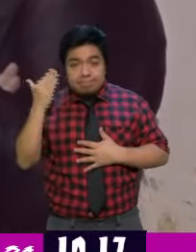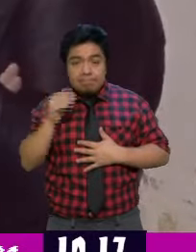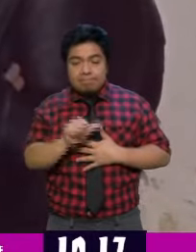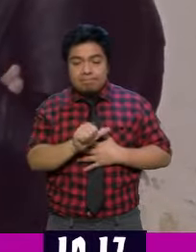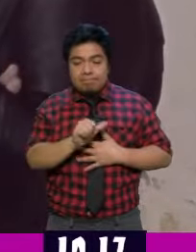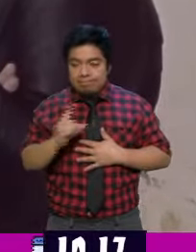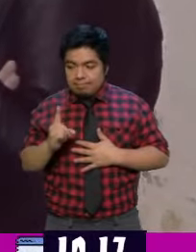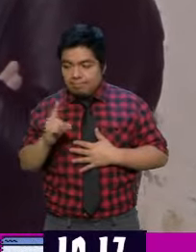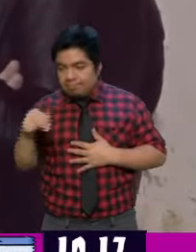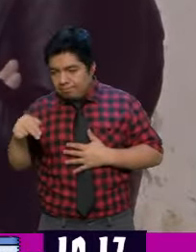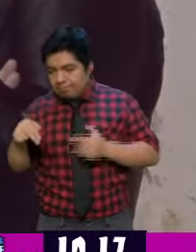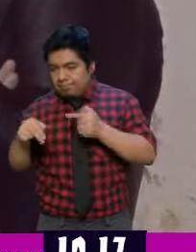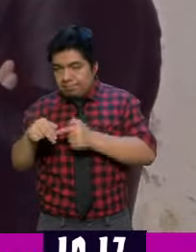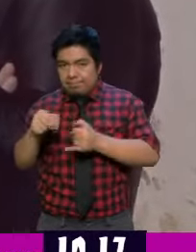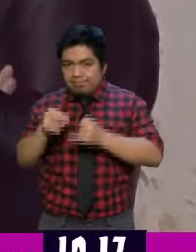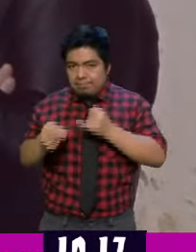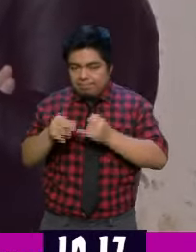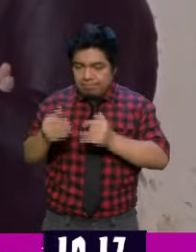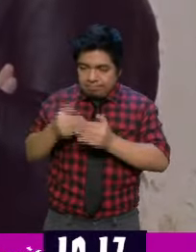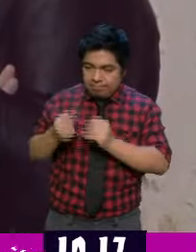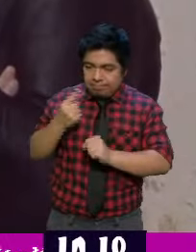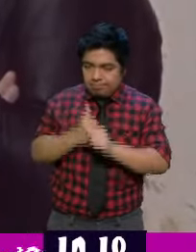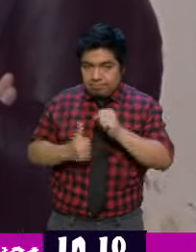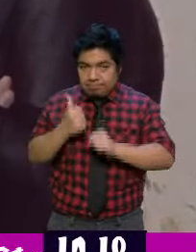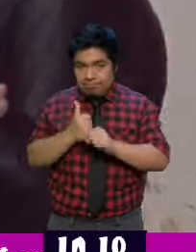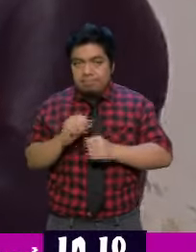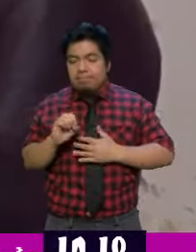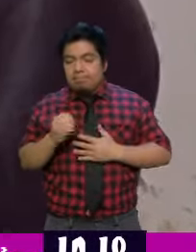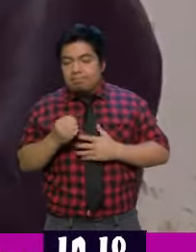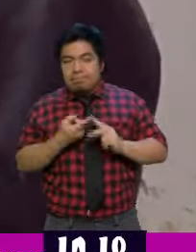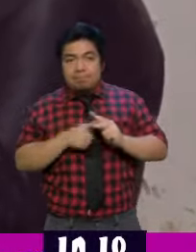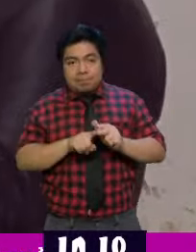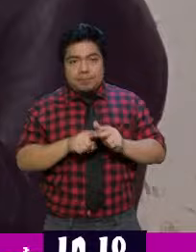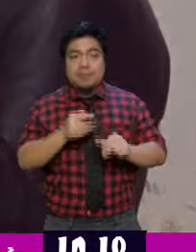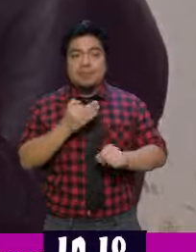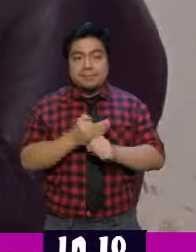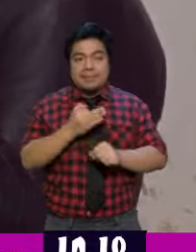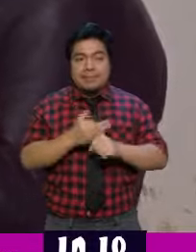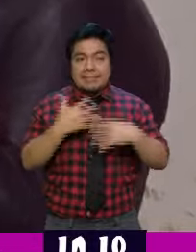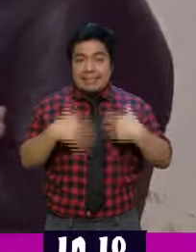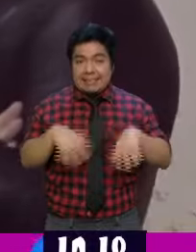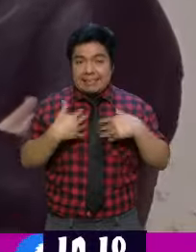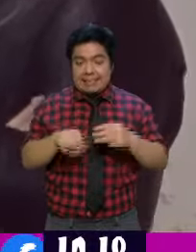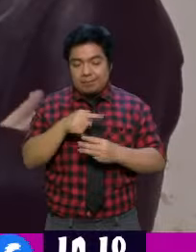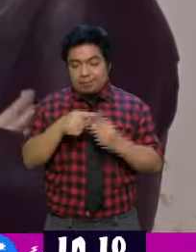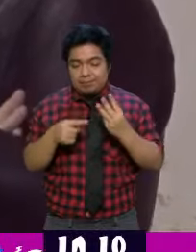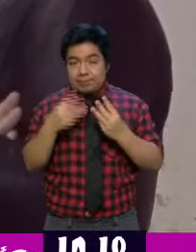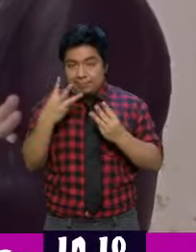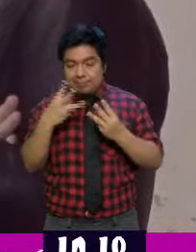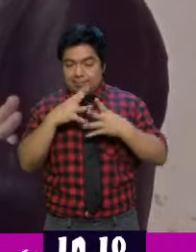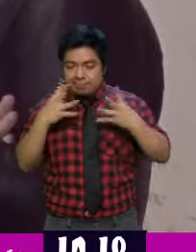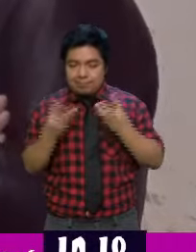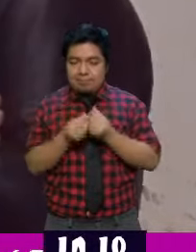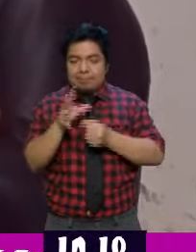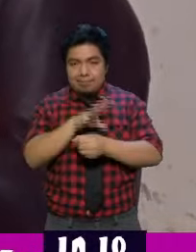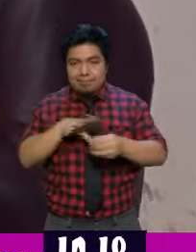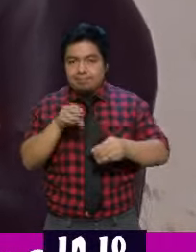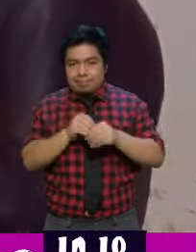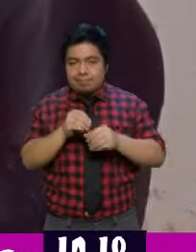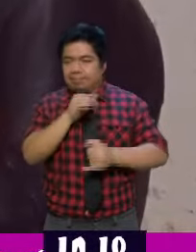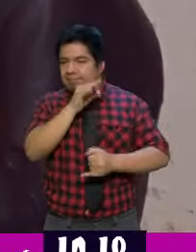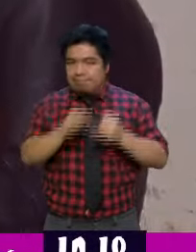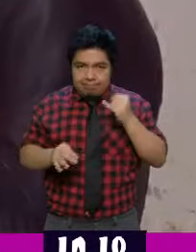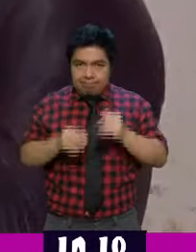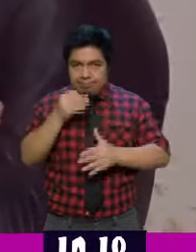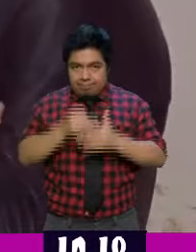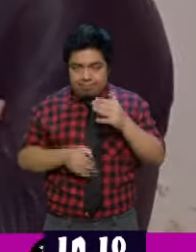el D, y el N salió recién el año pasado, en octubre, así que ahora sí tenemos la trilogía completa, y es el capítulo final